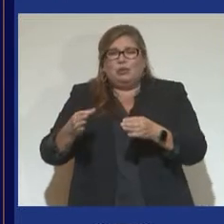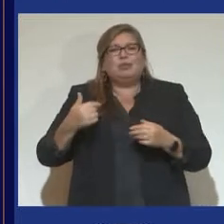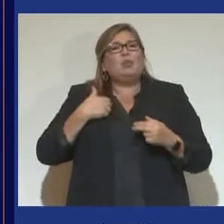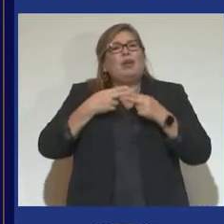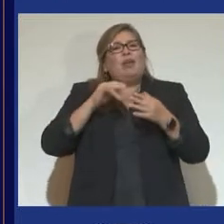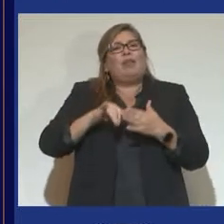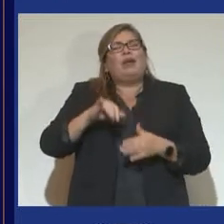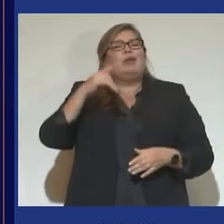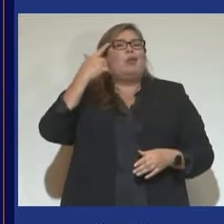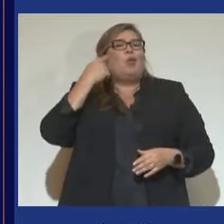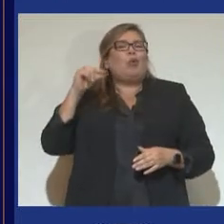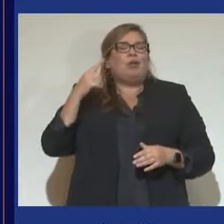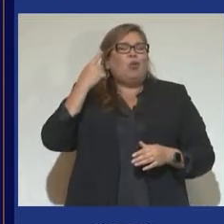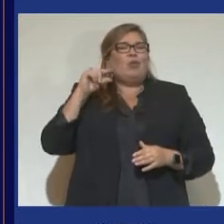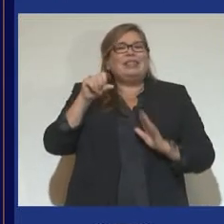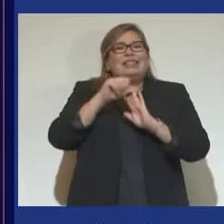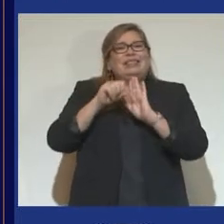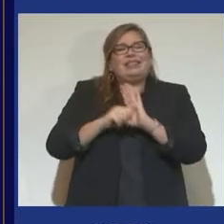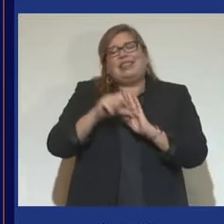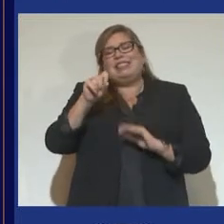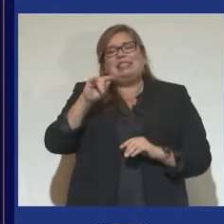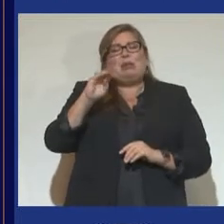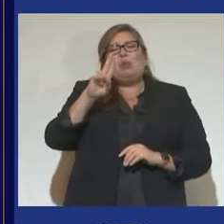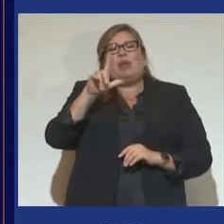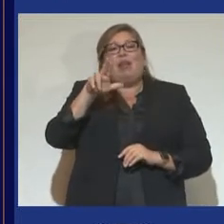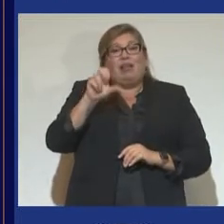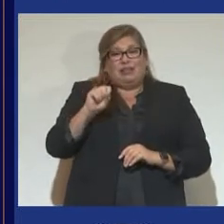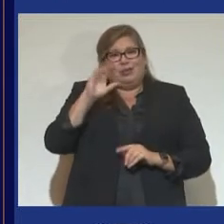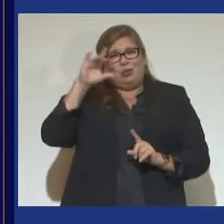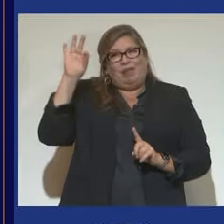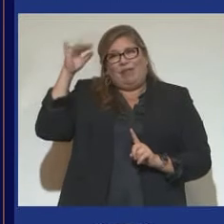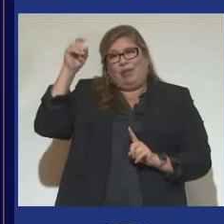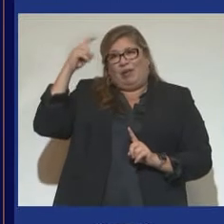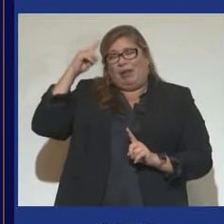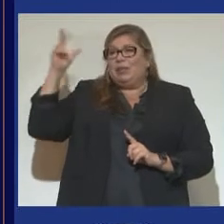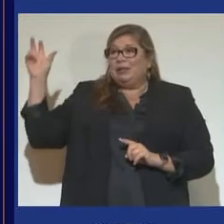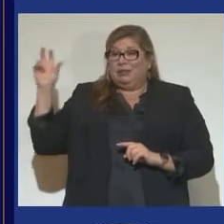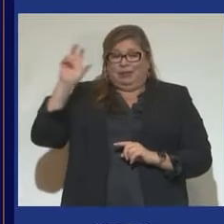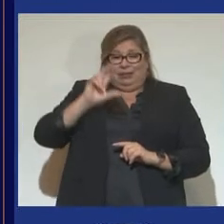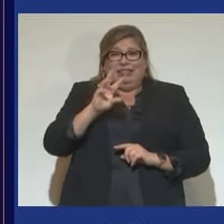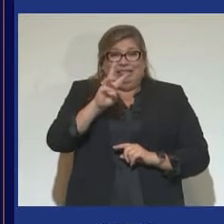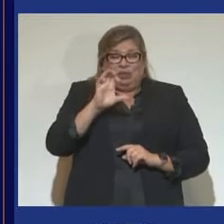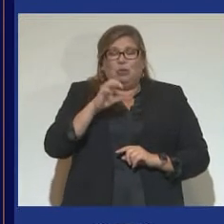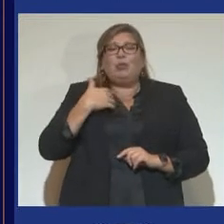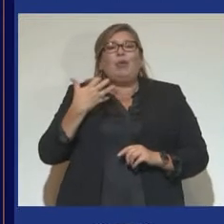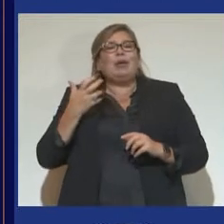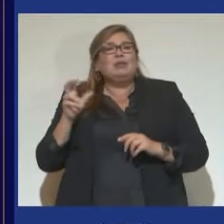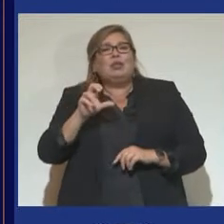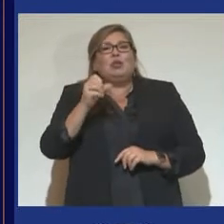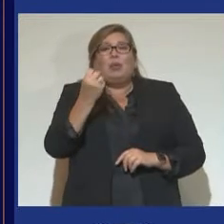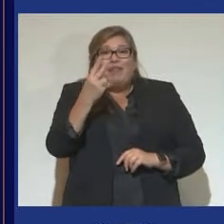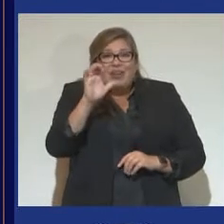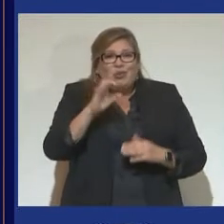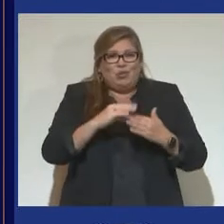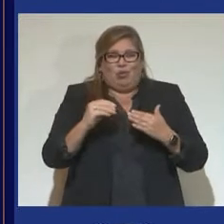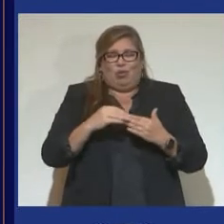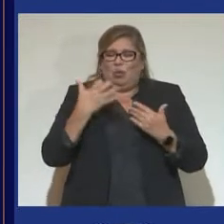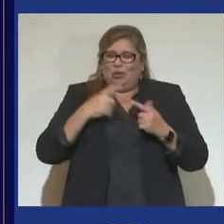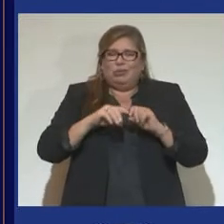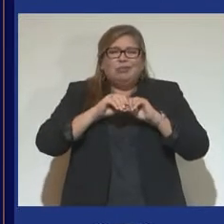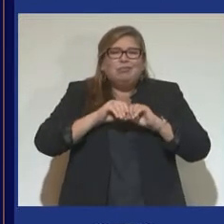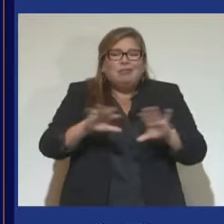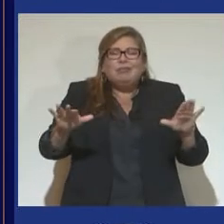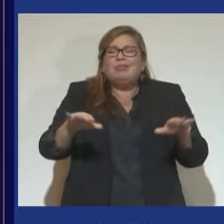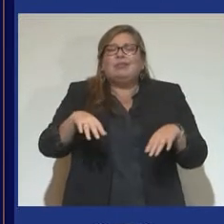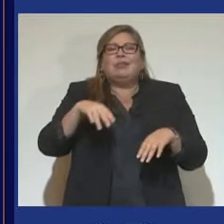state estímulos son cheques de 600 dólares que la gente ya está empezando a recibir del gobierno federal que sean 600 dólares queremos que salgan